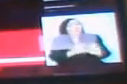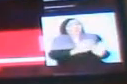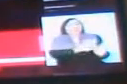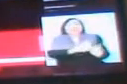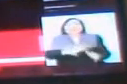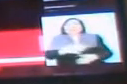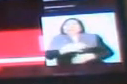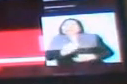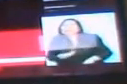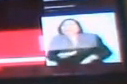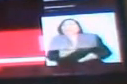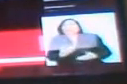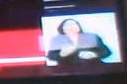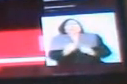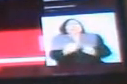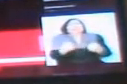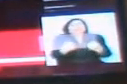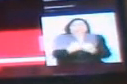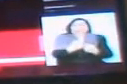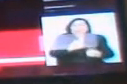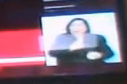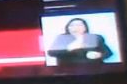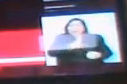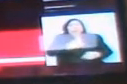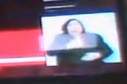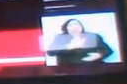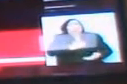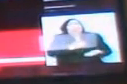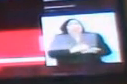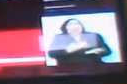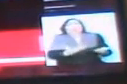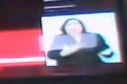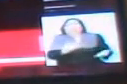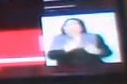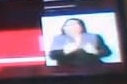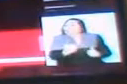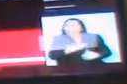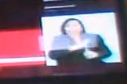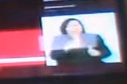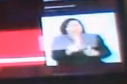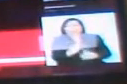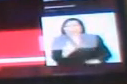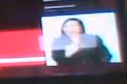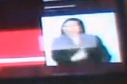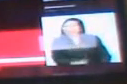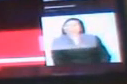los intereses y apetitos personales y priorizando el bienestar de todos.